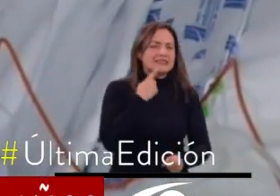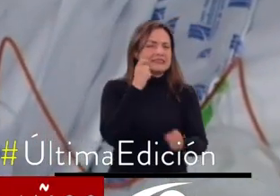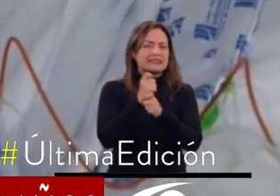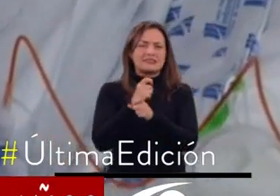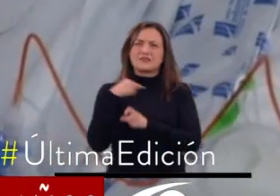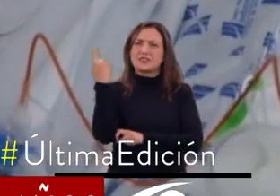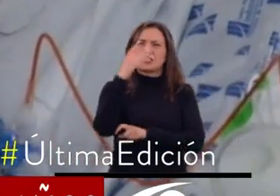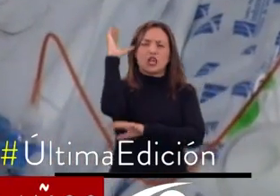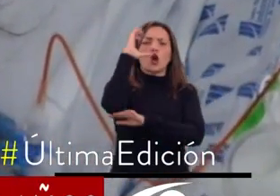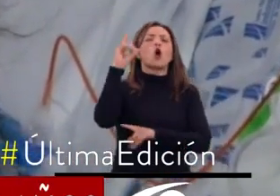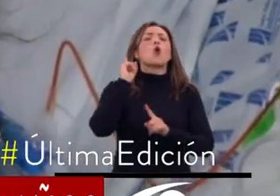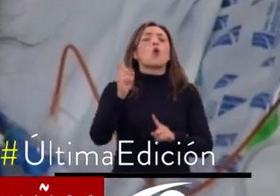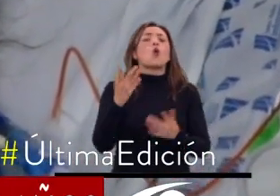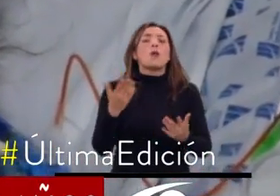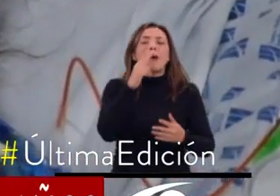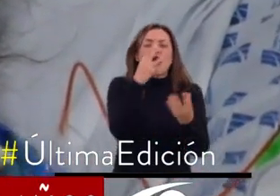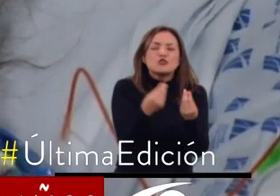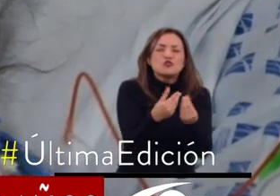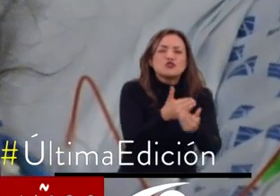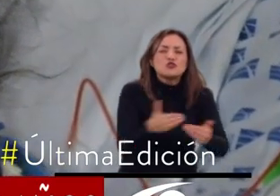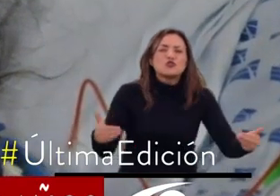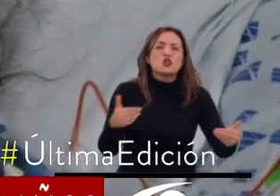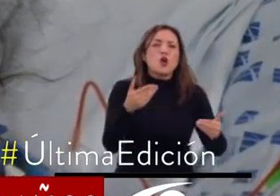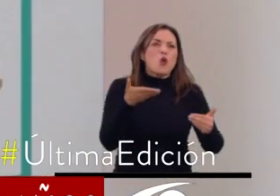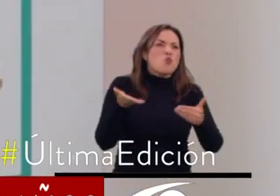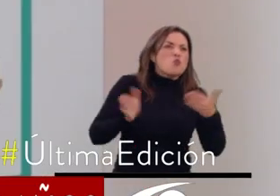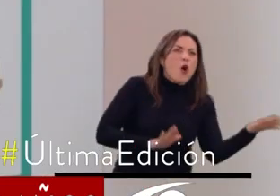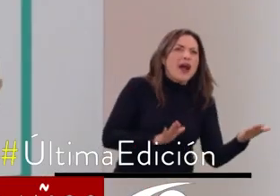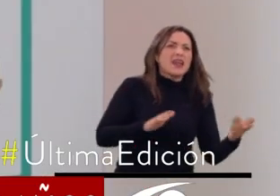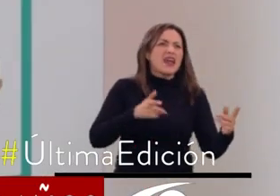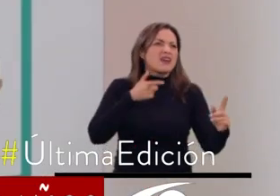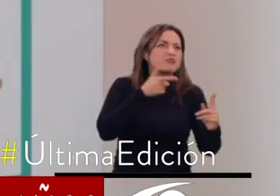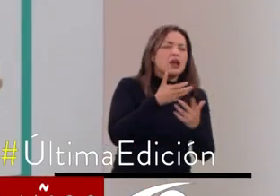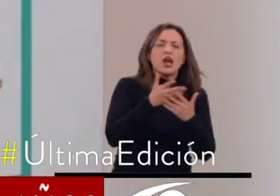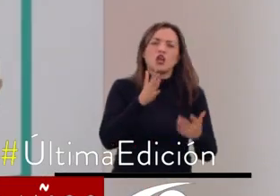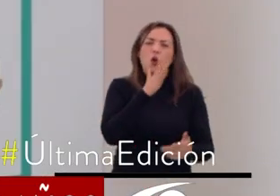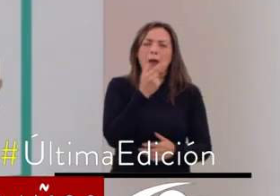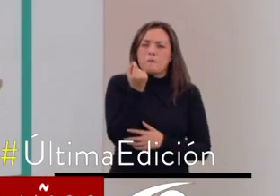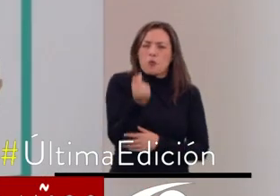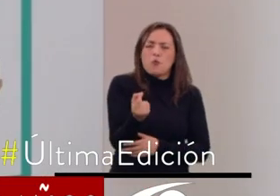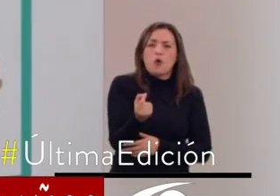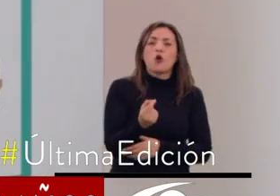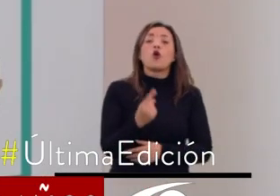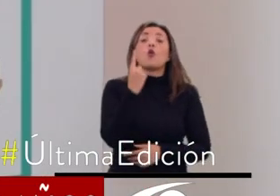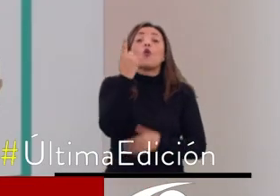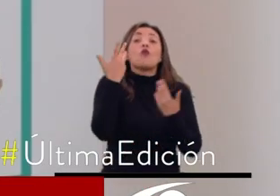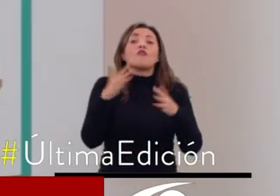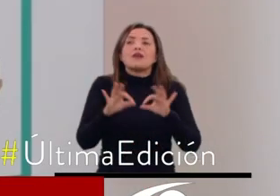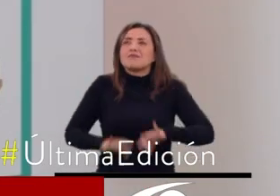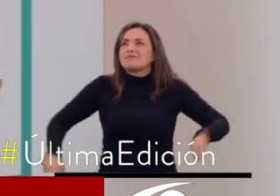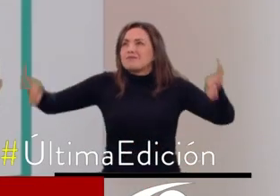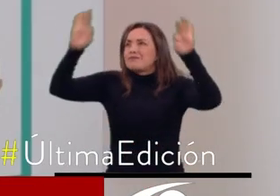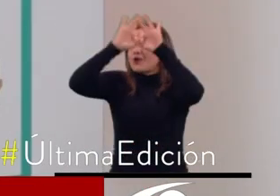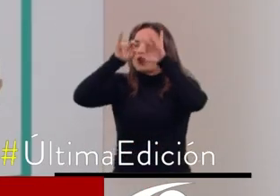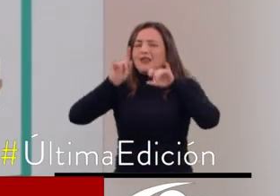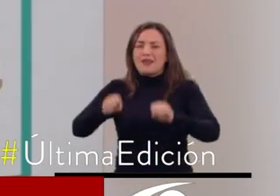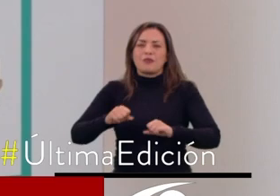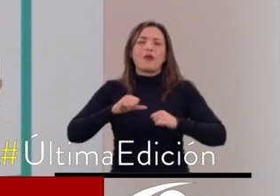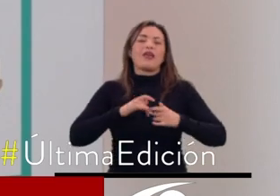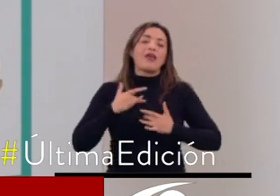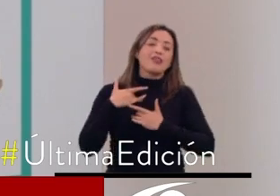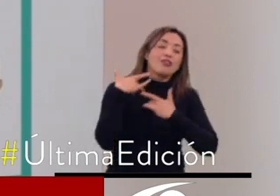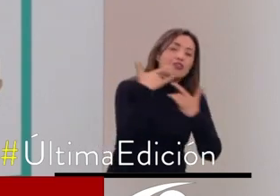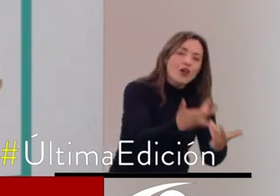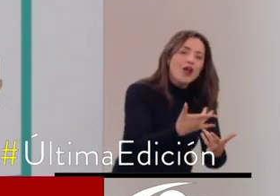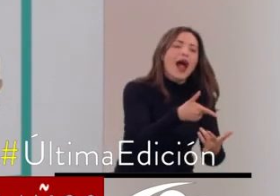porque las muertes violentas en ese grupo de población son muy escasas. Solamente a través de la donación podemos nosotros ofrecerle a